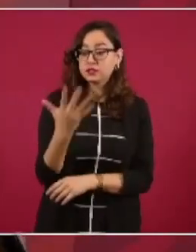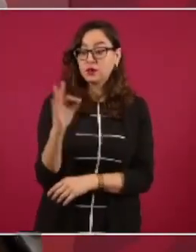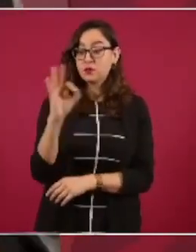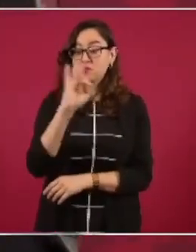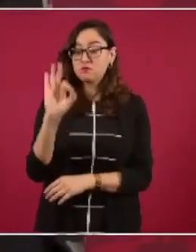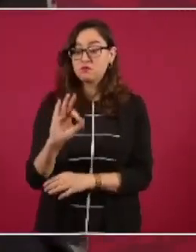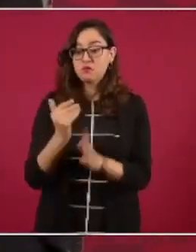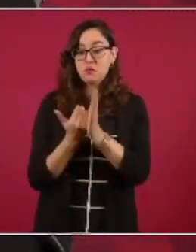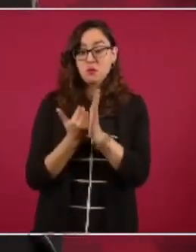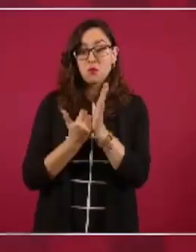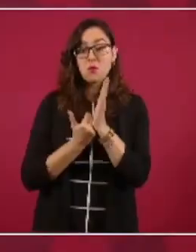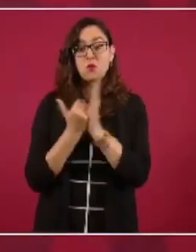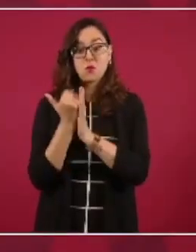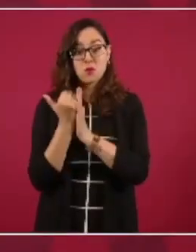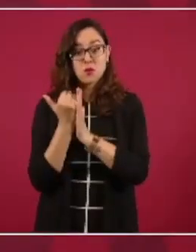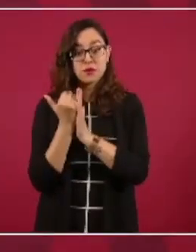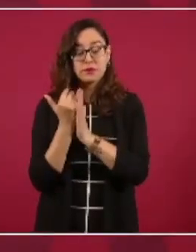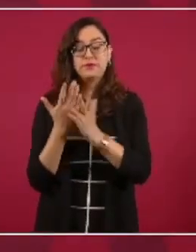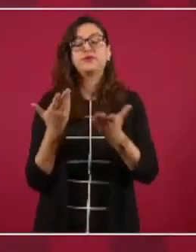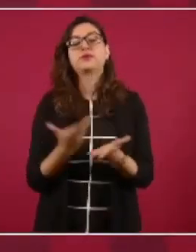Nosotros ahora